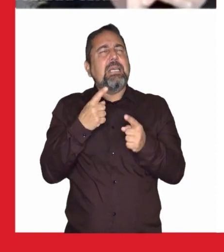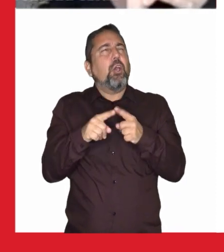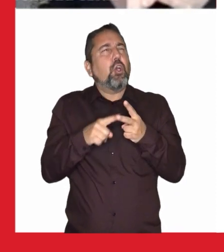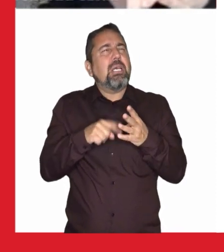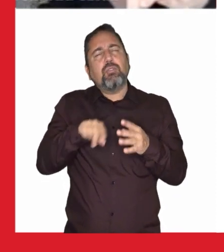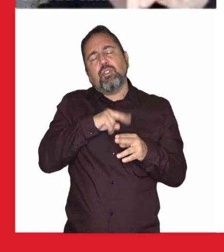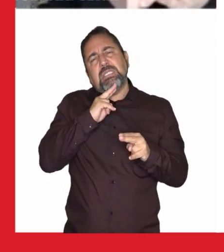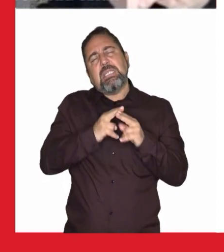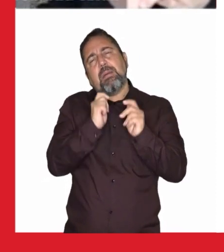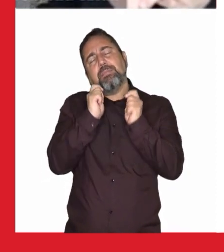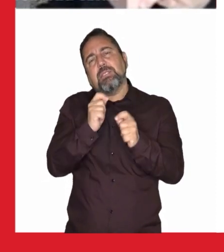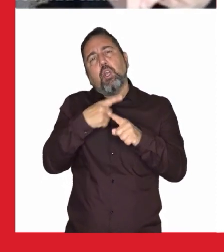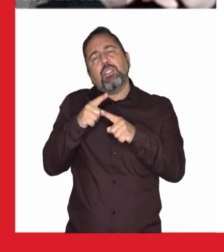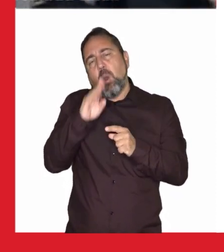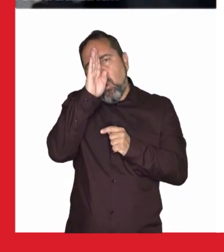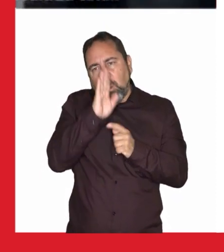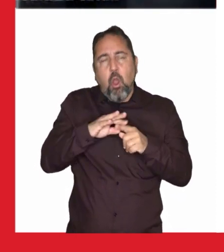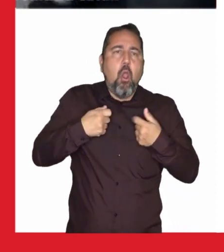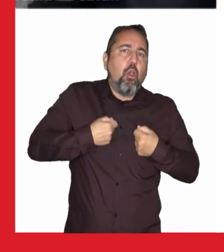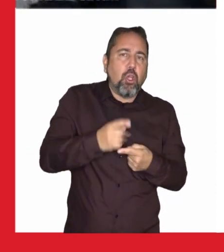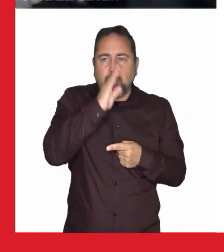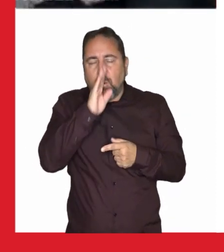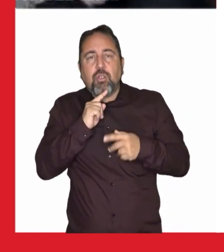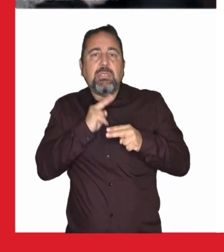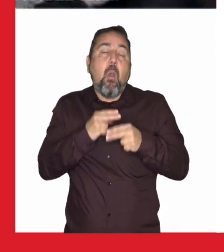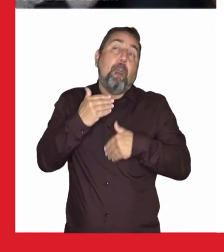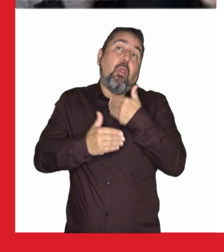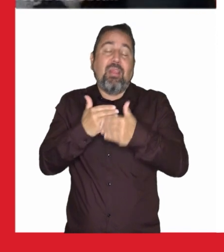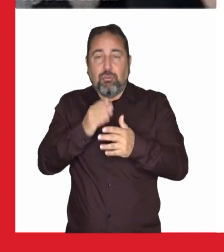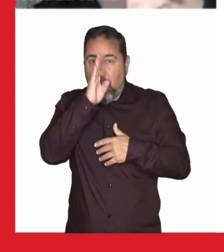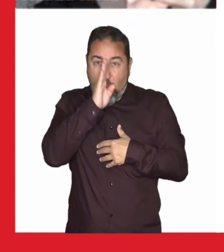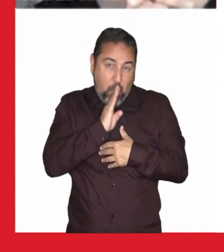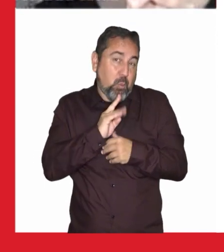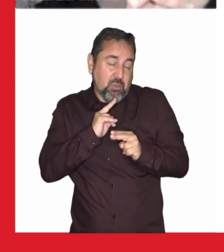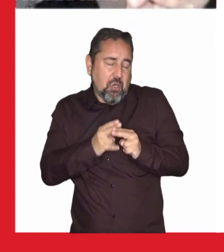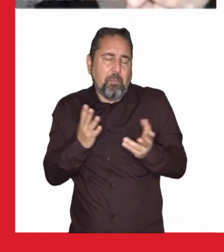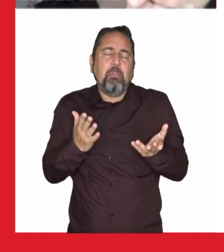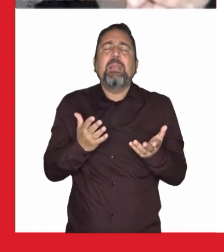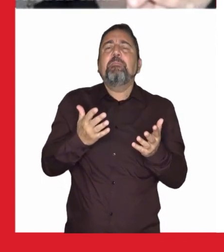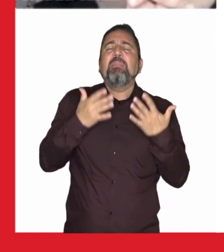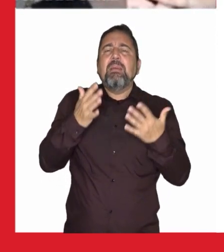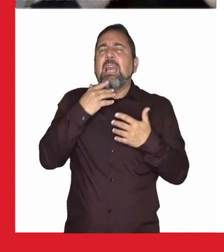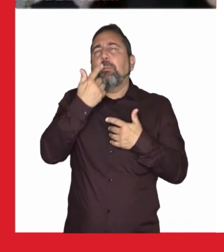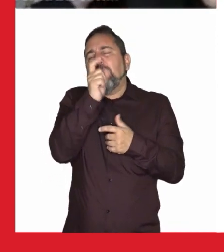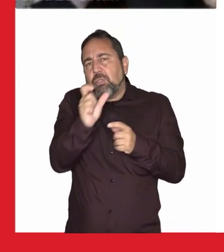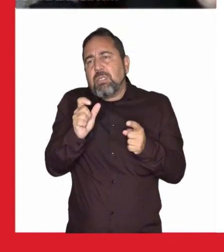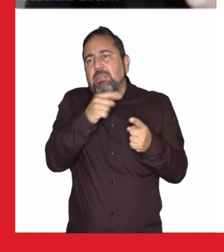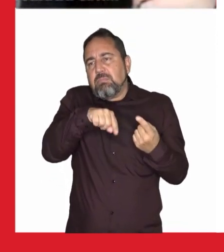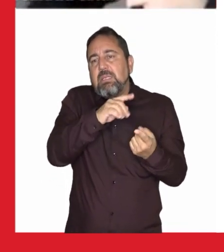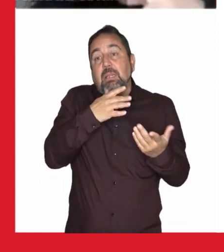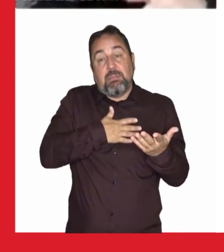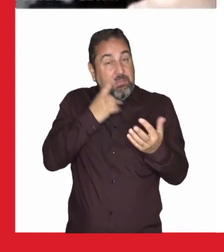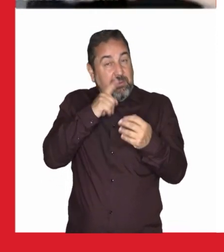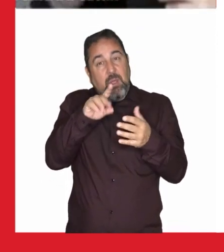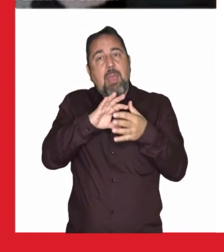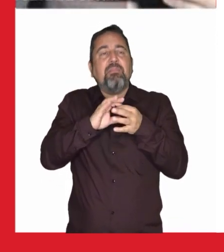el recuerdo, es estas cosas que nosotros llamamos las cosas ocultas o los costes ocultos o los procesos ocultos, son esas cosas que